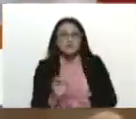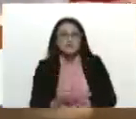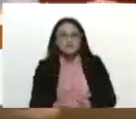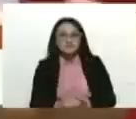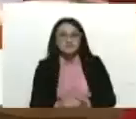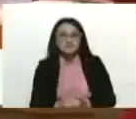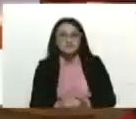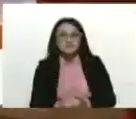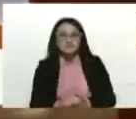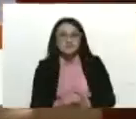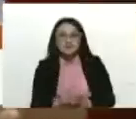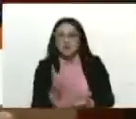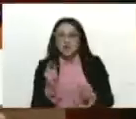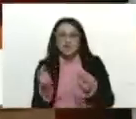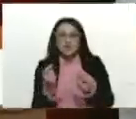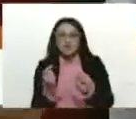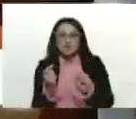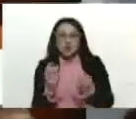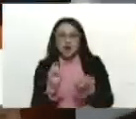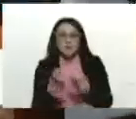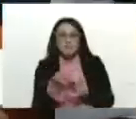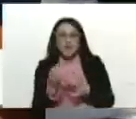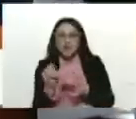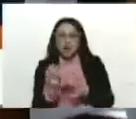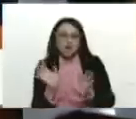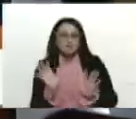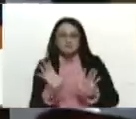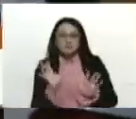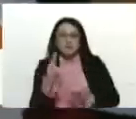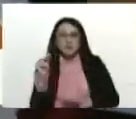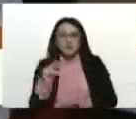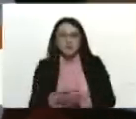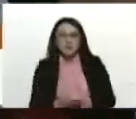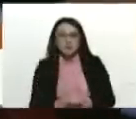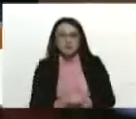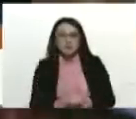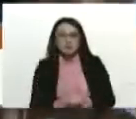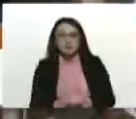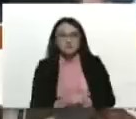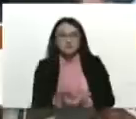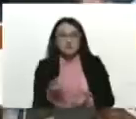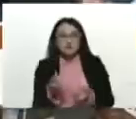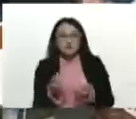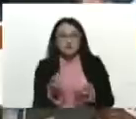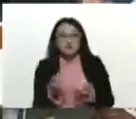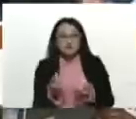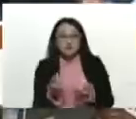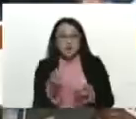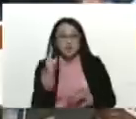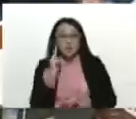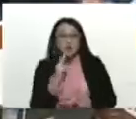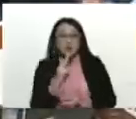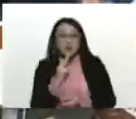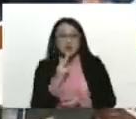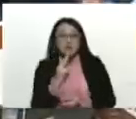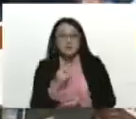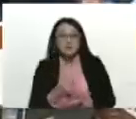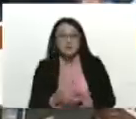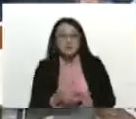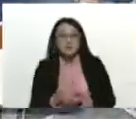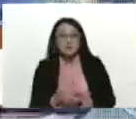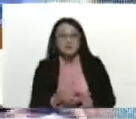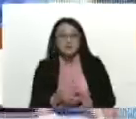eso no está en discusión de ningún tipo pues esta moneda es el Bolívar que nos han llevado